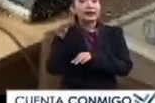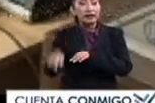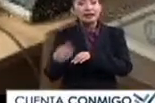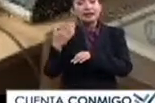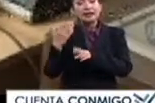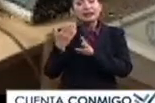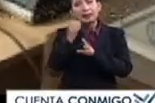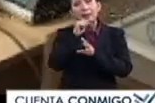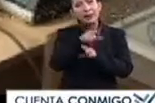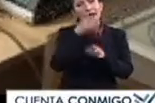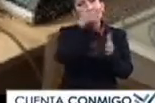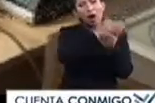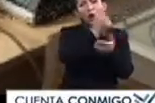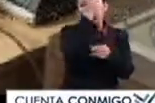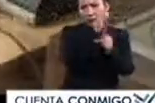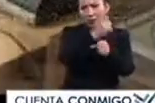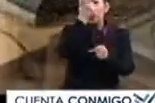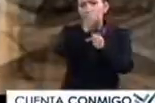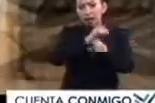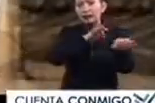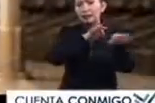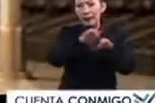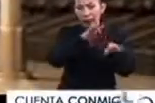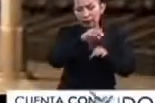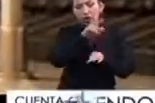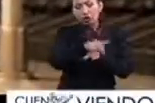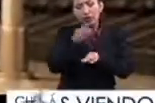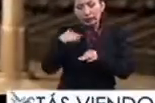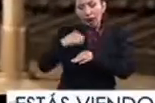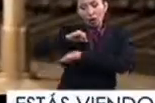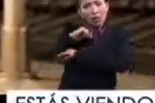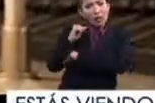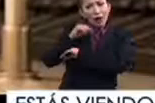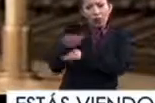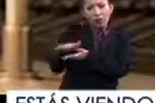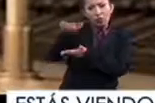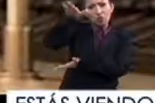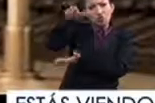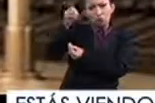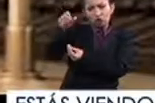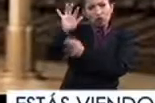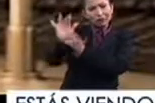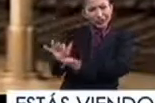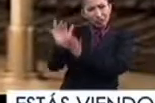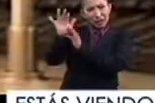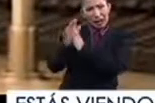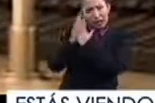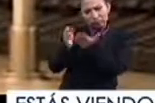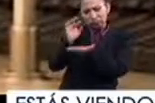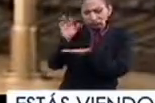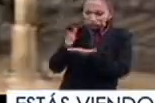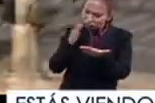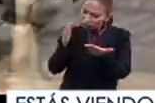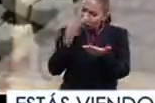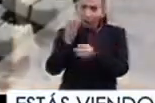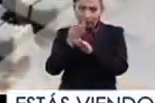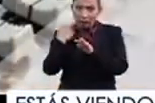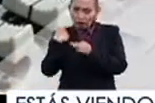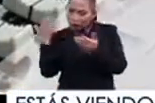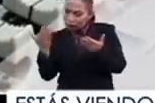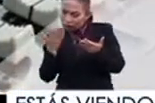durante un tiempo estuve semanalmente trabajando, entonces ahí tengo una serie de textos y sobre todo de literatura que estoy